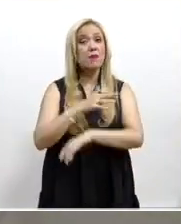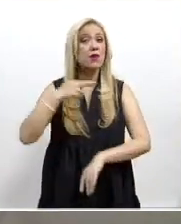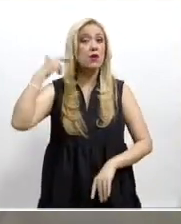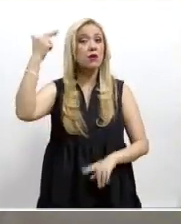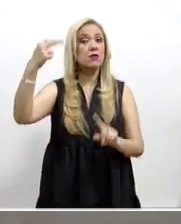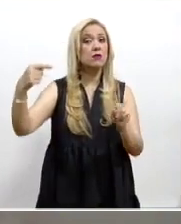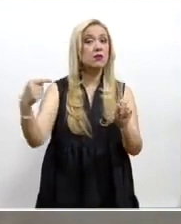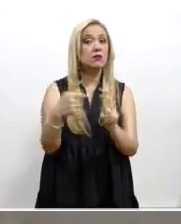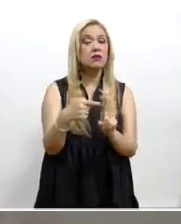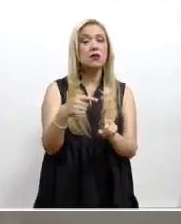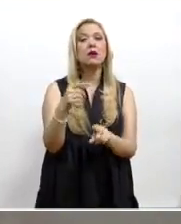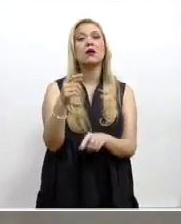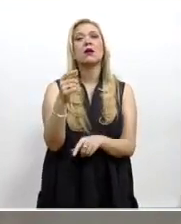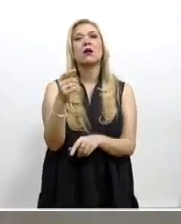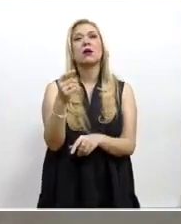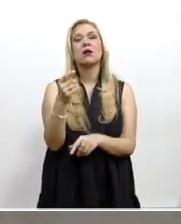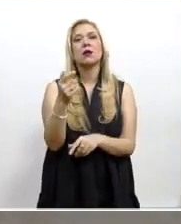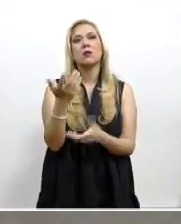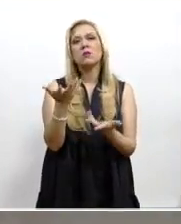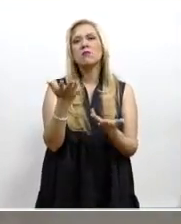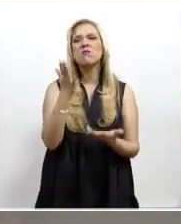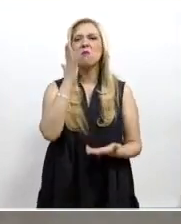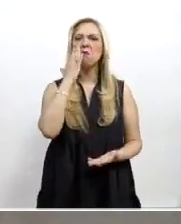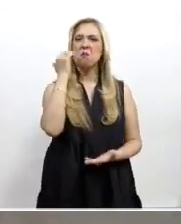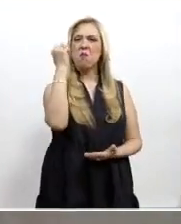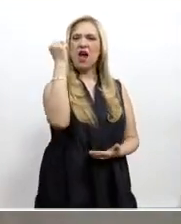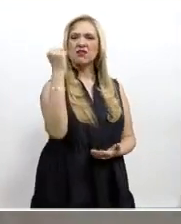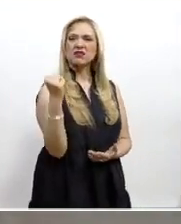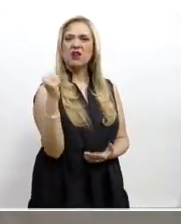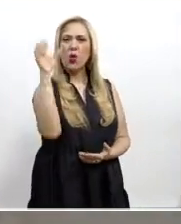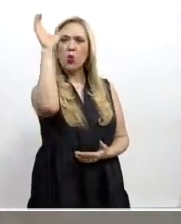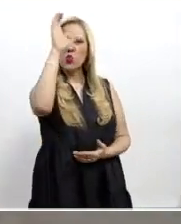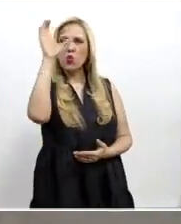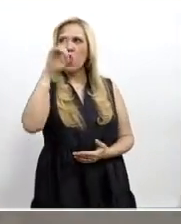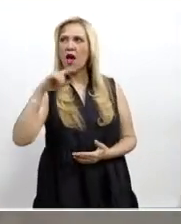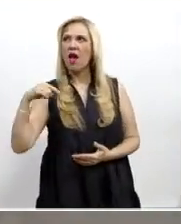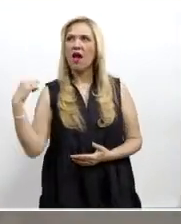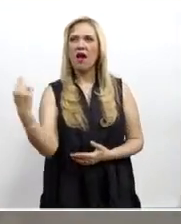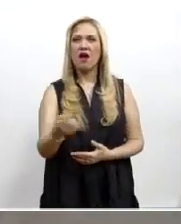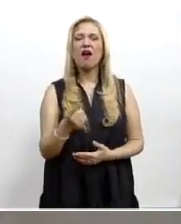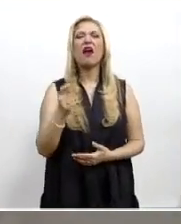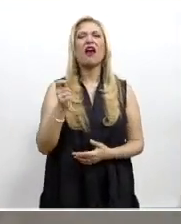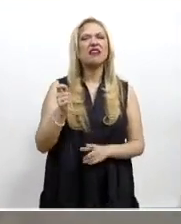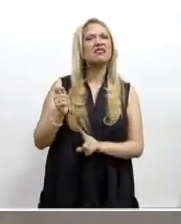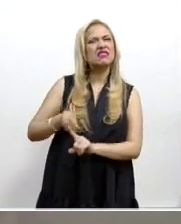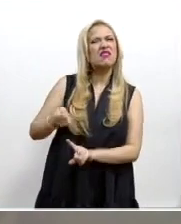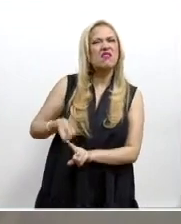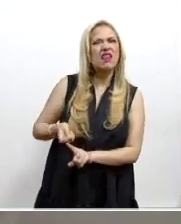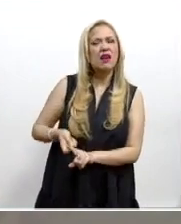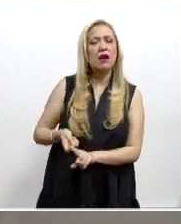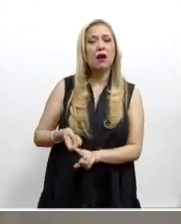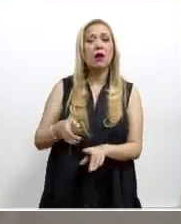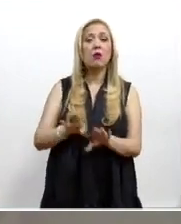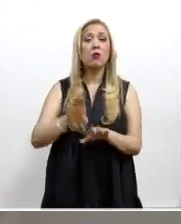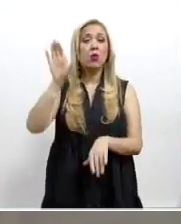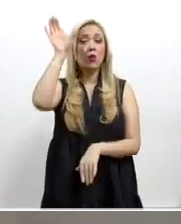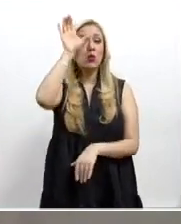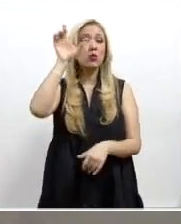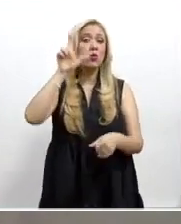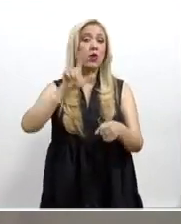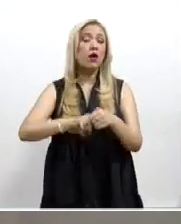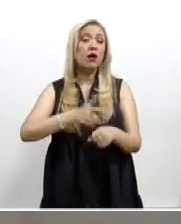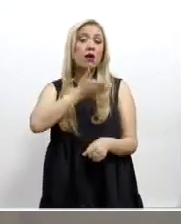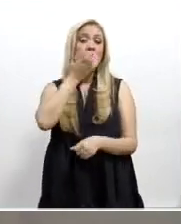porque cuando hablamos de cultura machista, tenemos que entender que estamos hablando de la construcción cultural que define